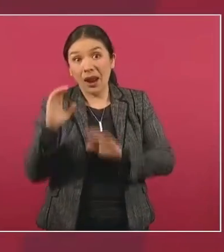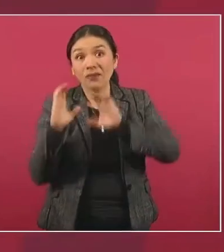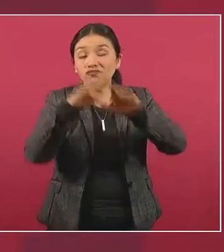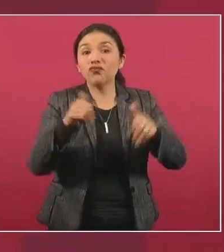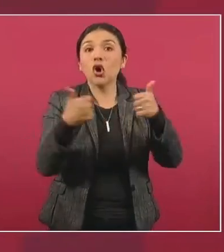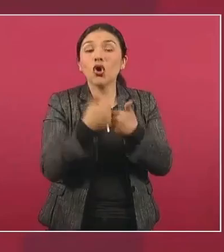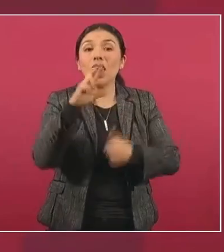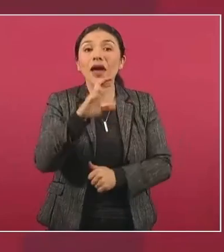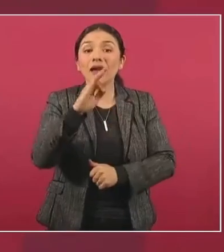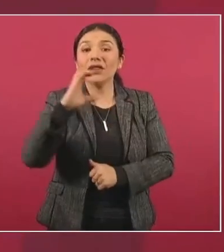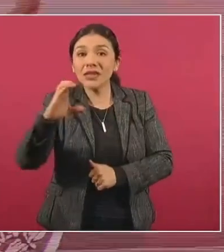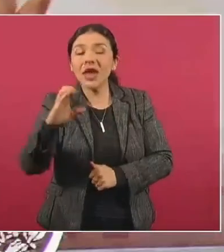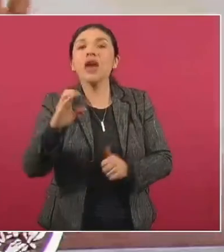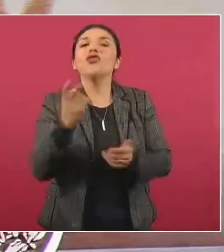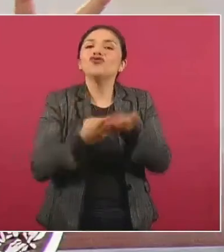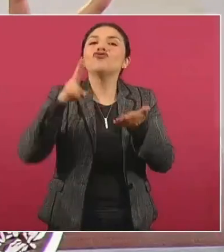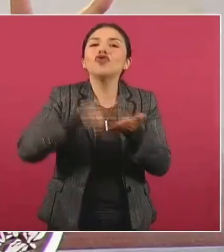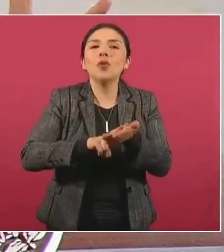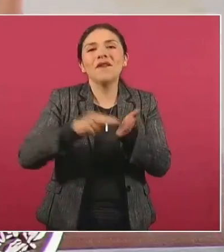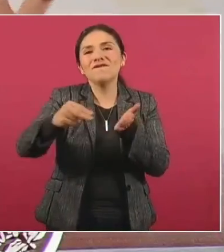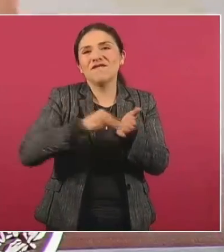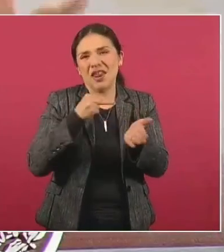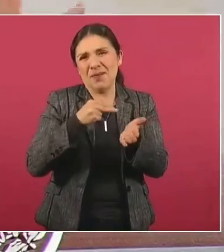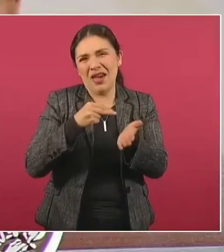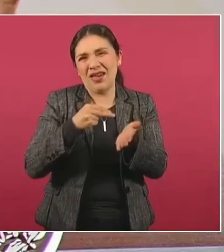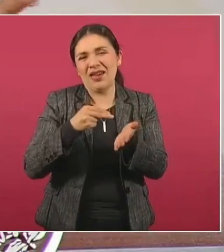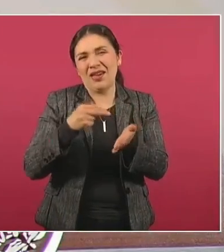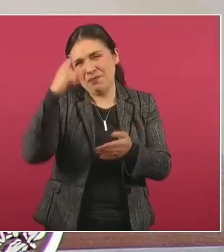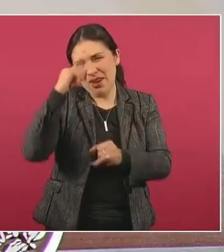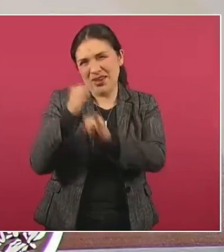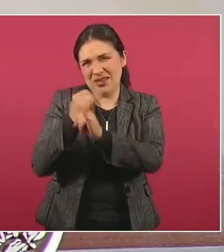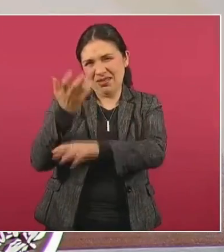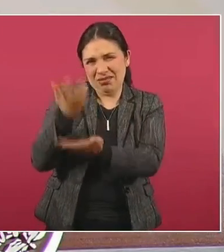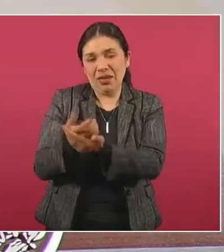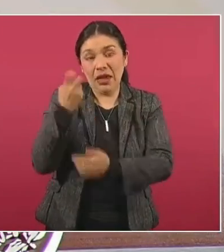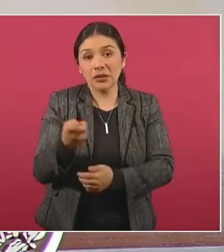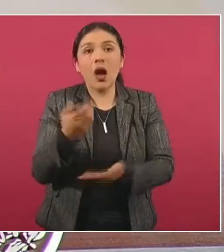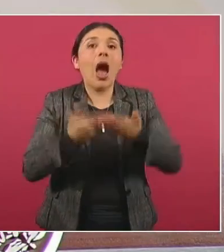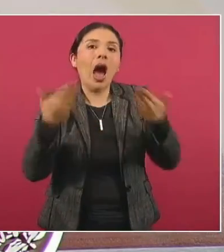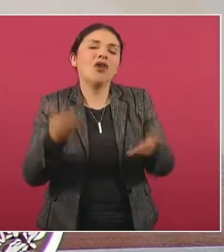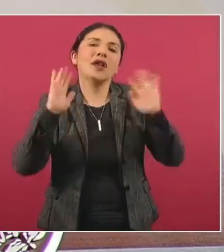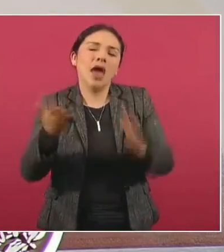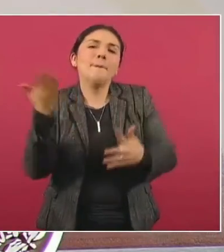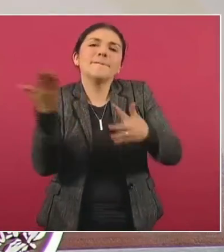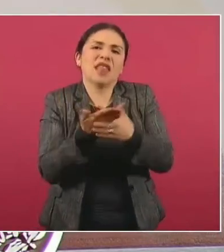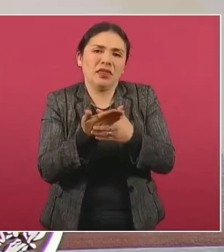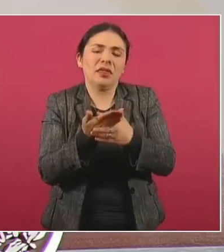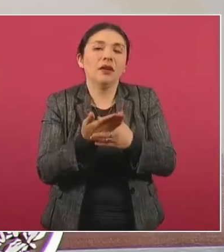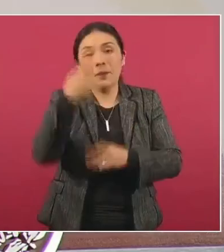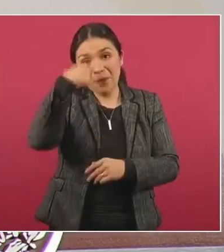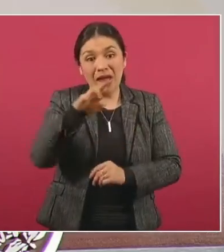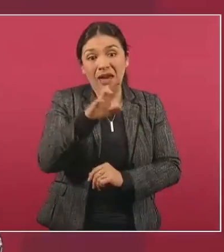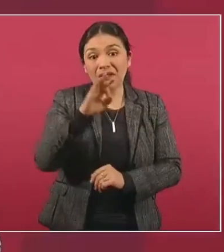firma electrónica al mismo tiempo. Ya se partió en 2 trámites para que la inscripción al RFC vaya más ágil, y estamos